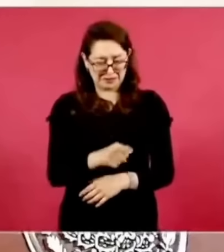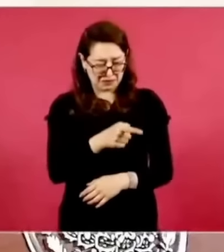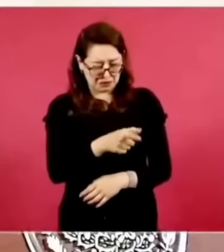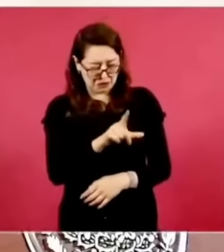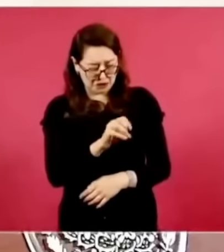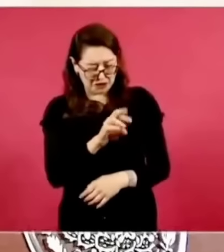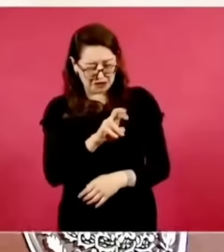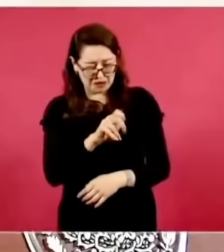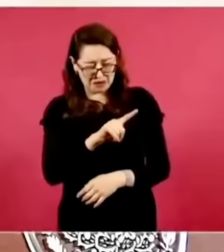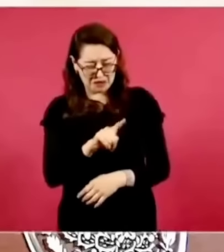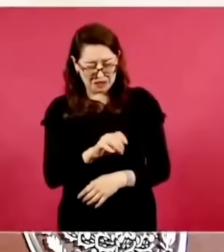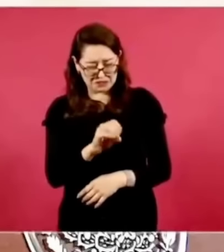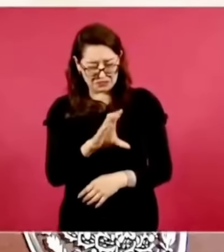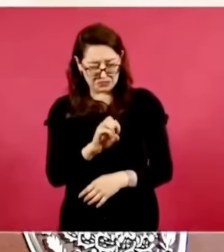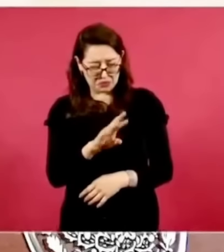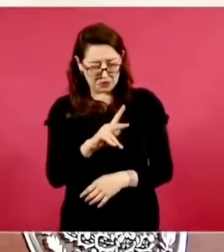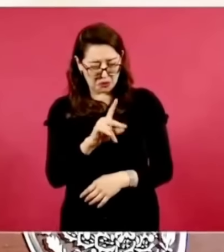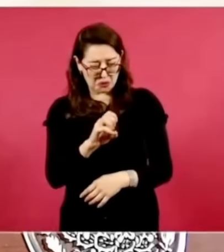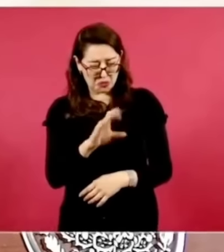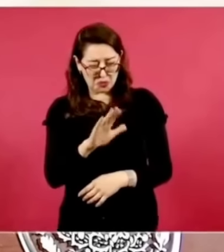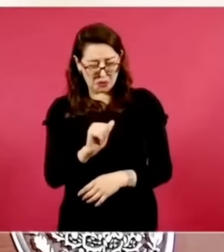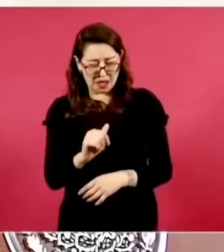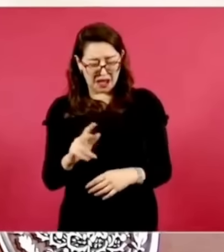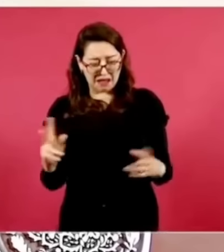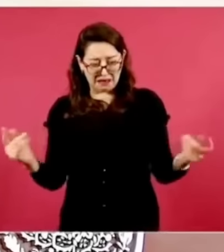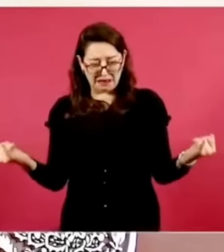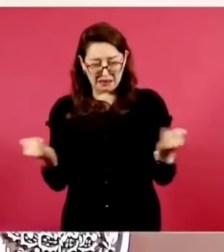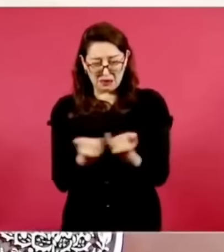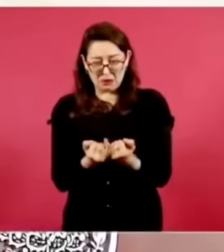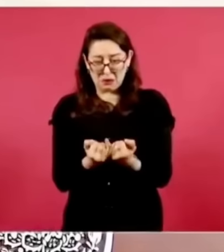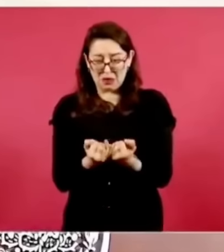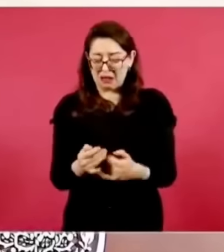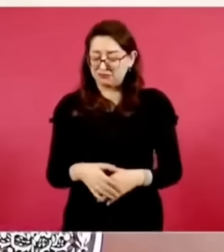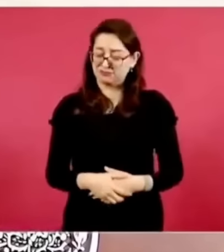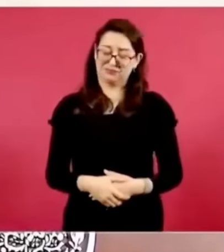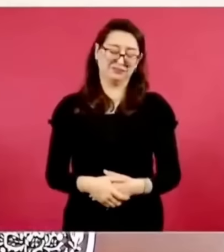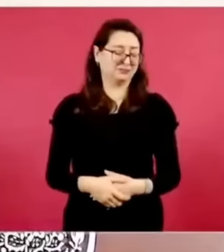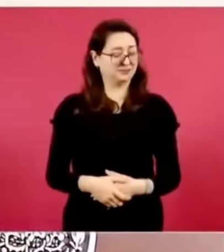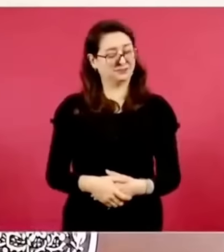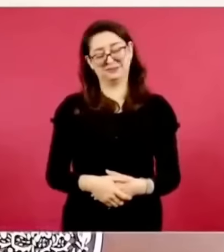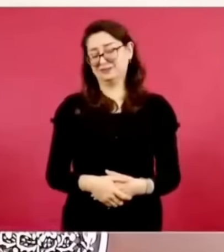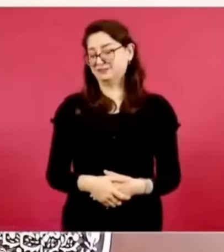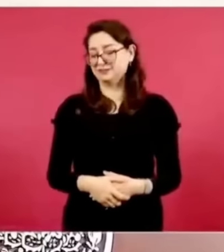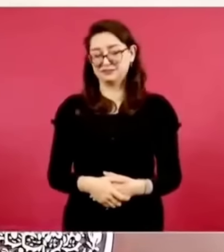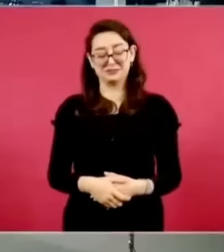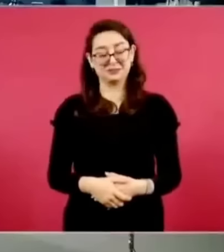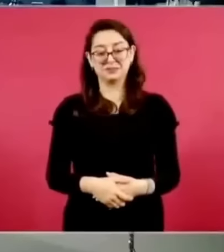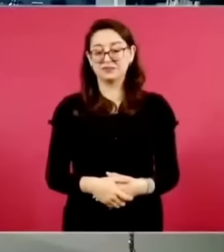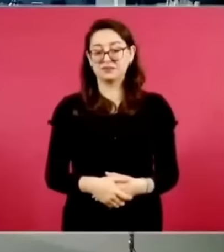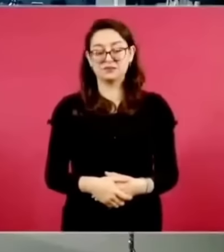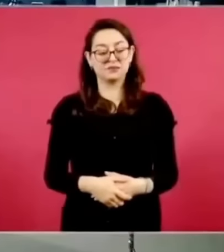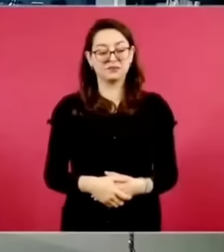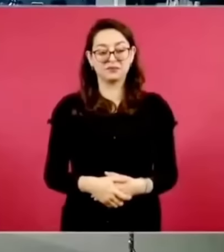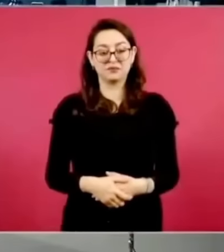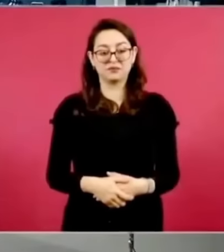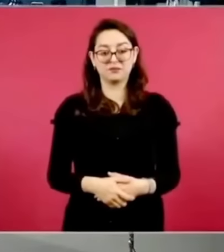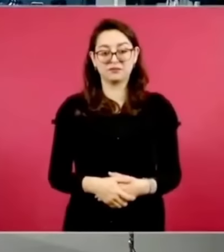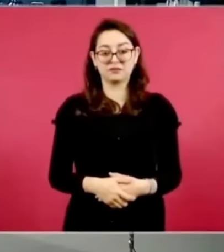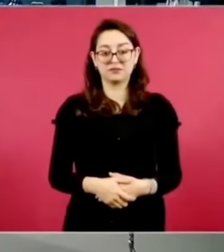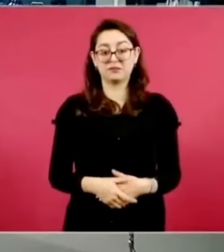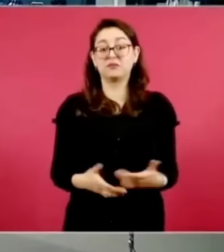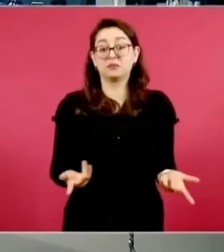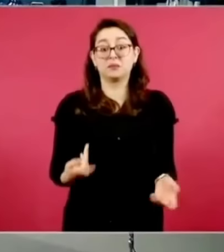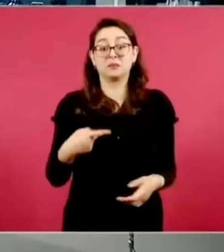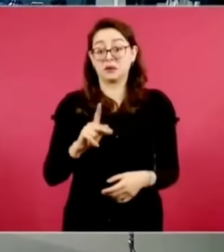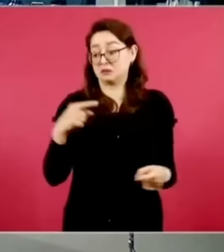con este Lorenzo Córdoba pues tiene lo que va de la Administración